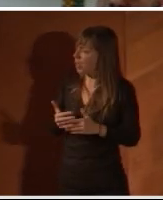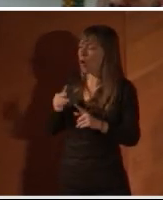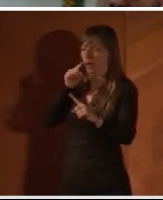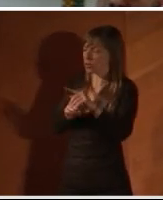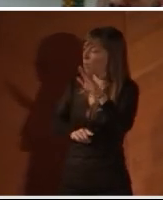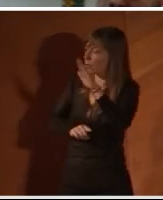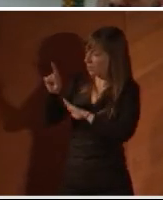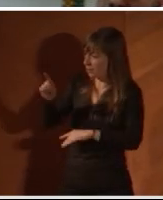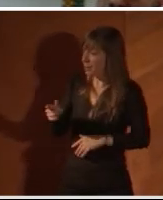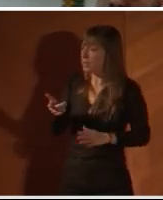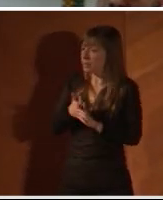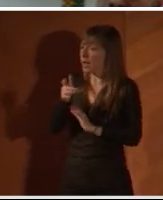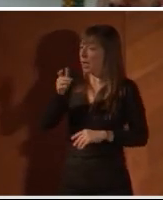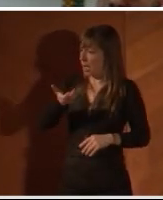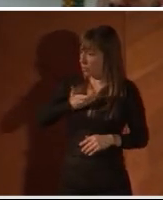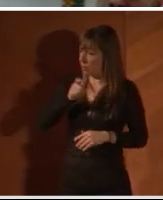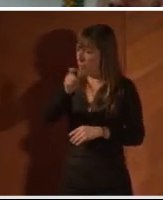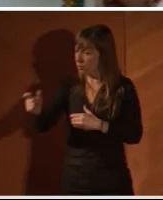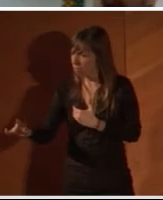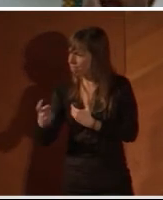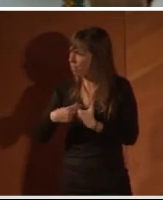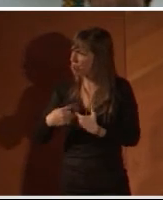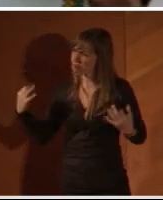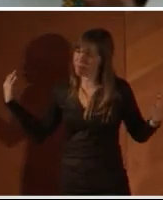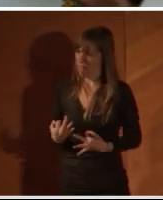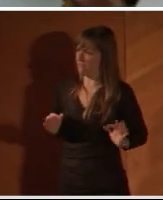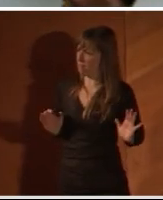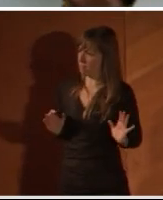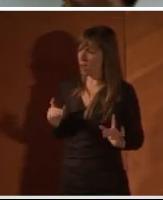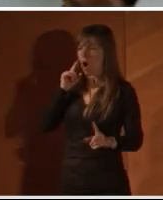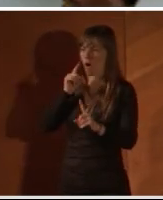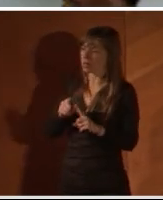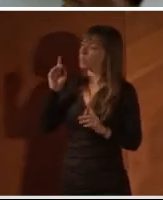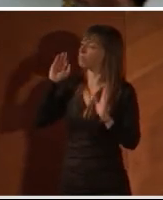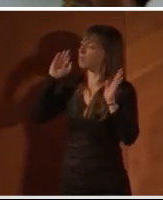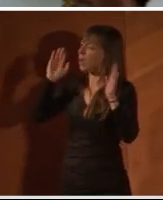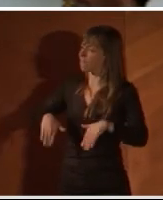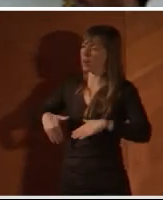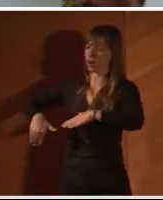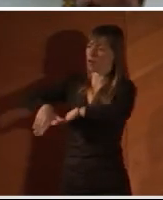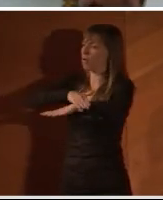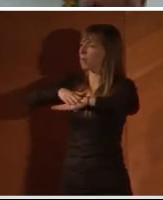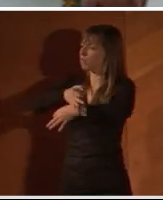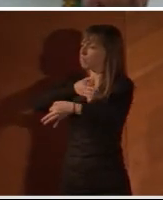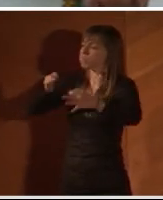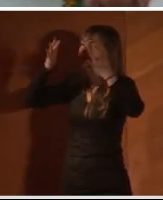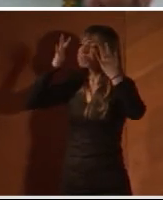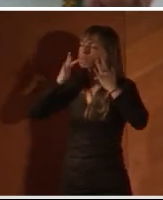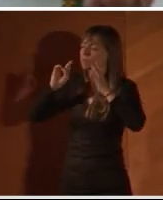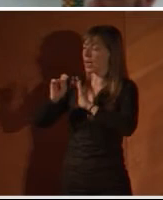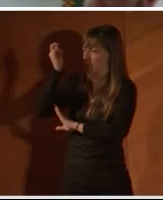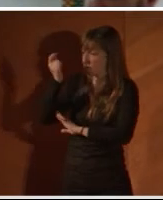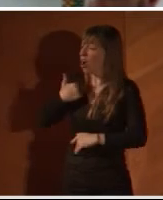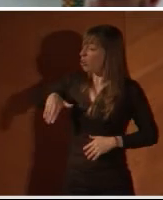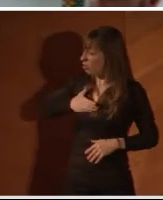ciudadanía en los asuntos públicos de su municipio es una condición indispensable para alcanzar la plena gobernabilidad democrática. En Rivas lo sabemos